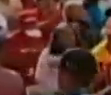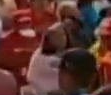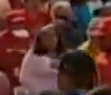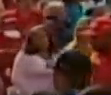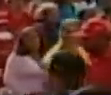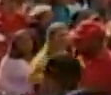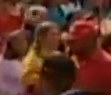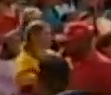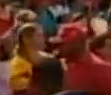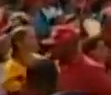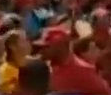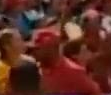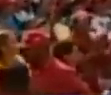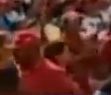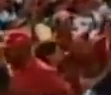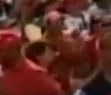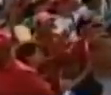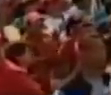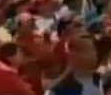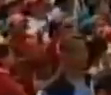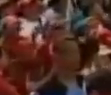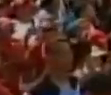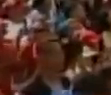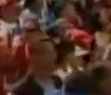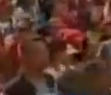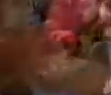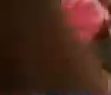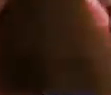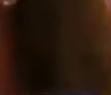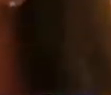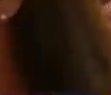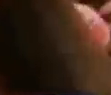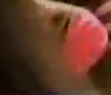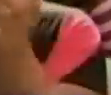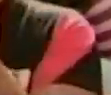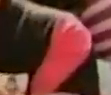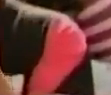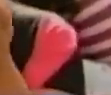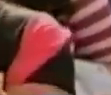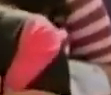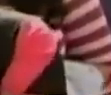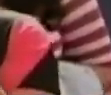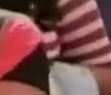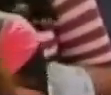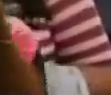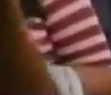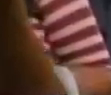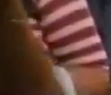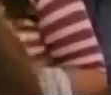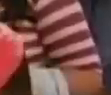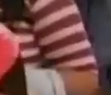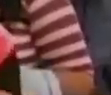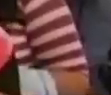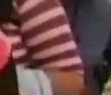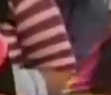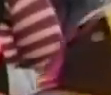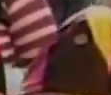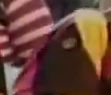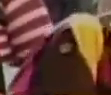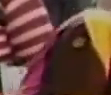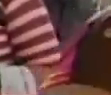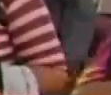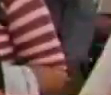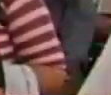la revolución. La misión Robinson es inclusión a la